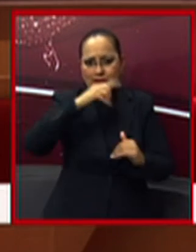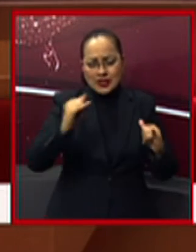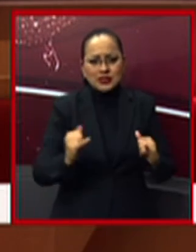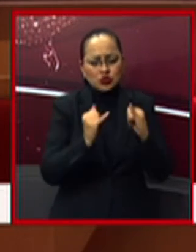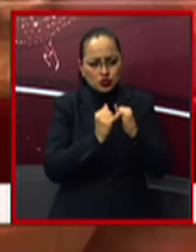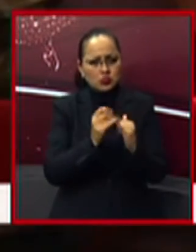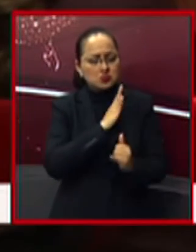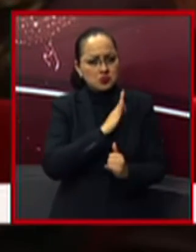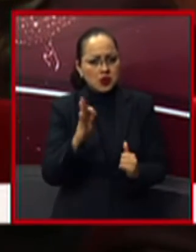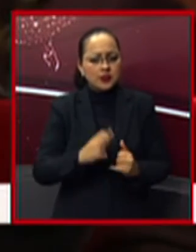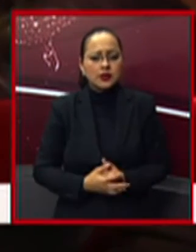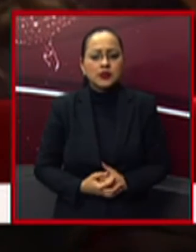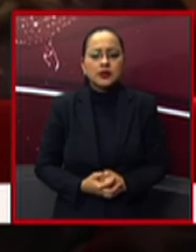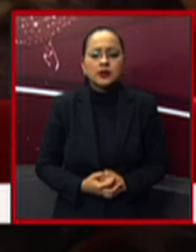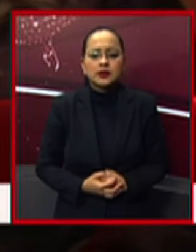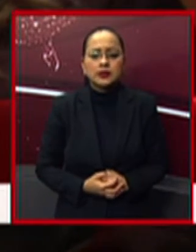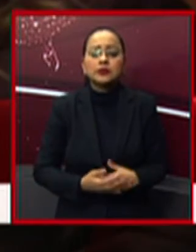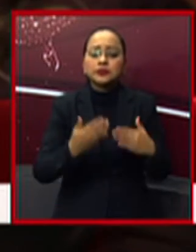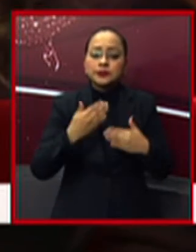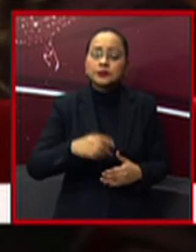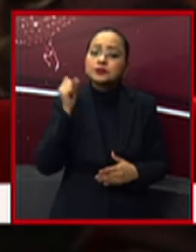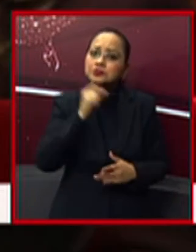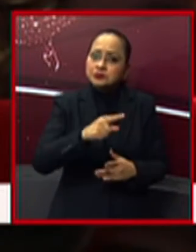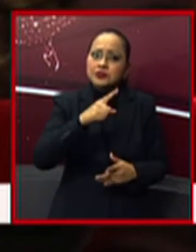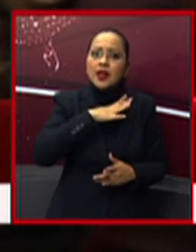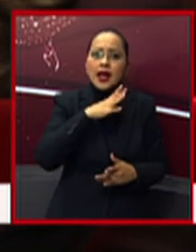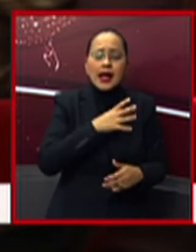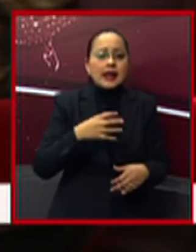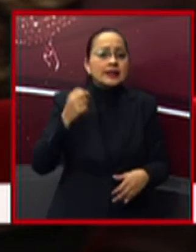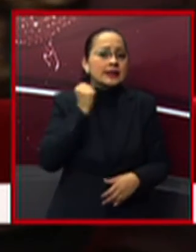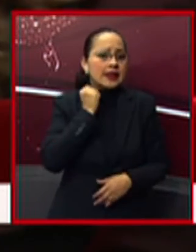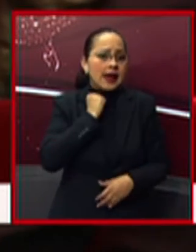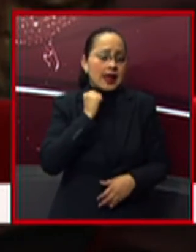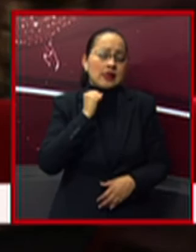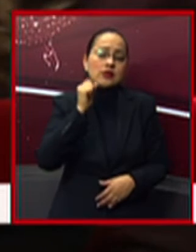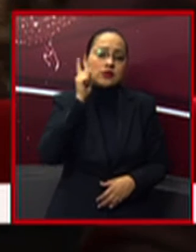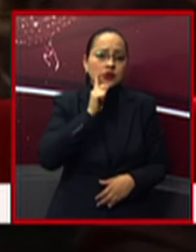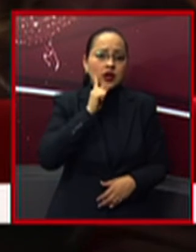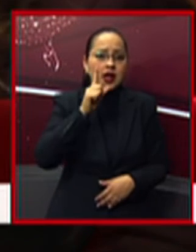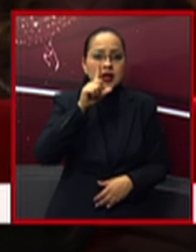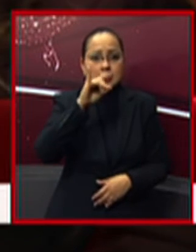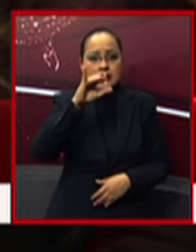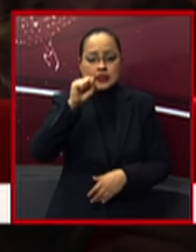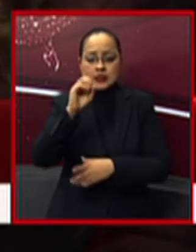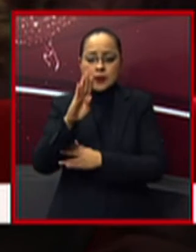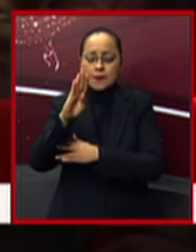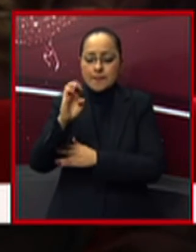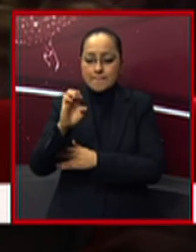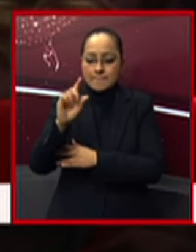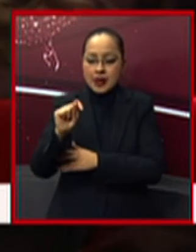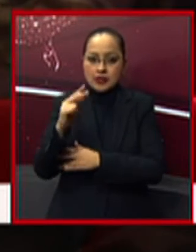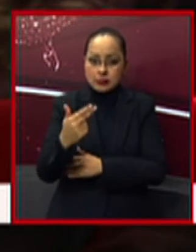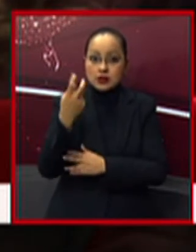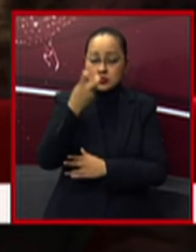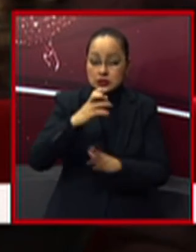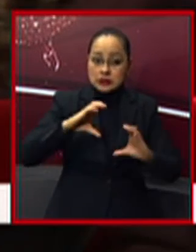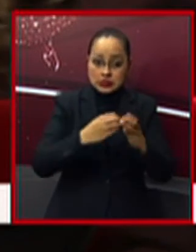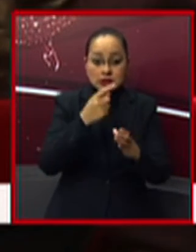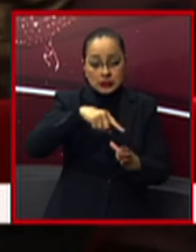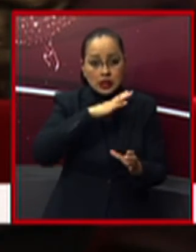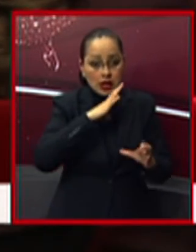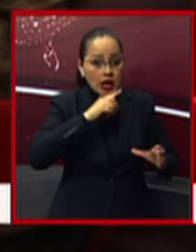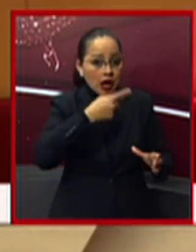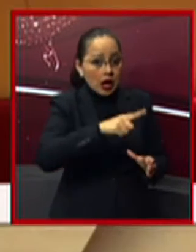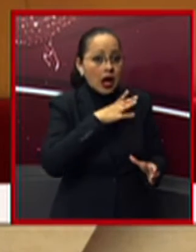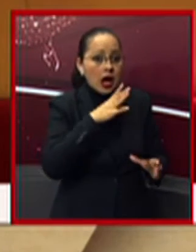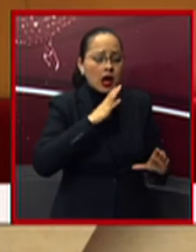instituciones. En el mismo sentido se pronunció la senadora priista Lisbeth Hernández Lecona. Señaló que las modificaciones confirman